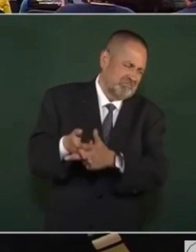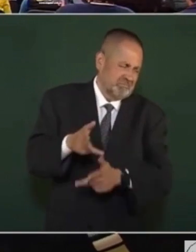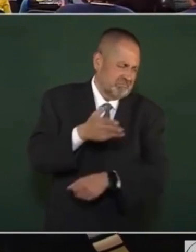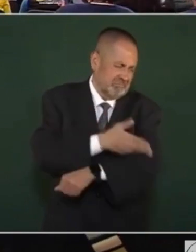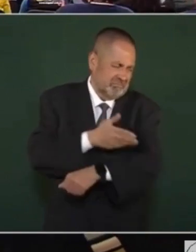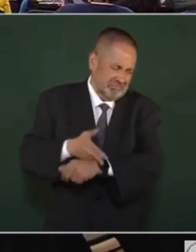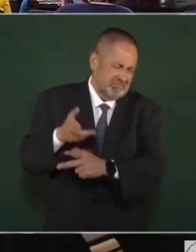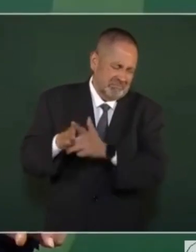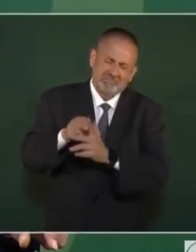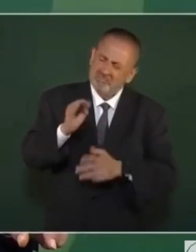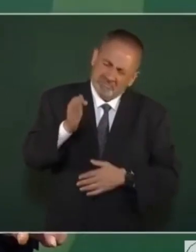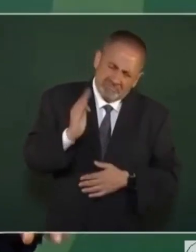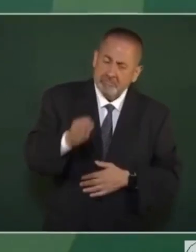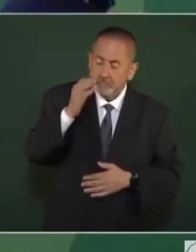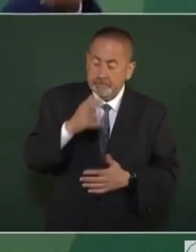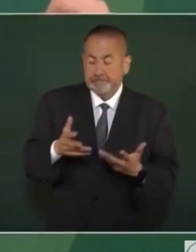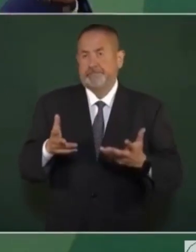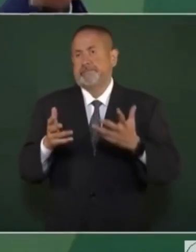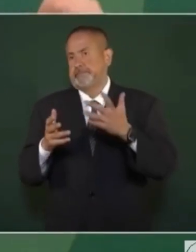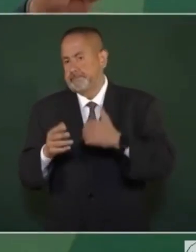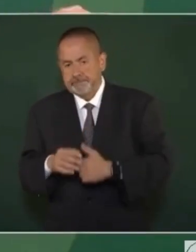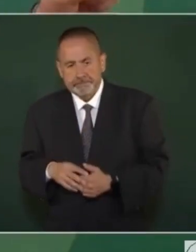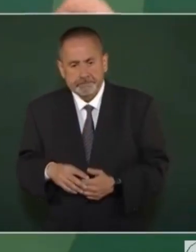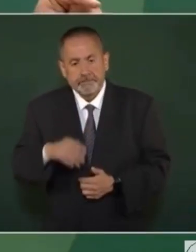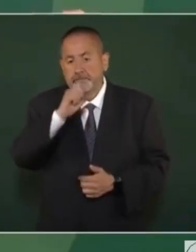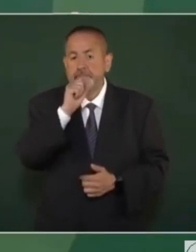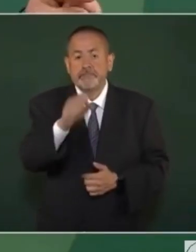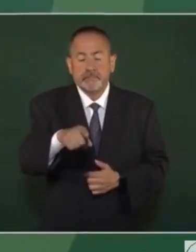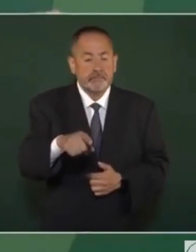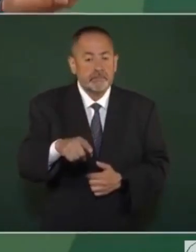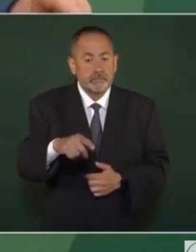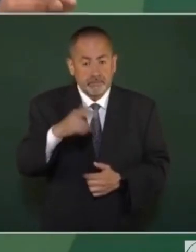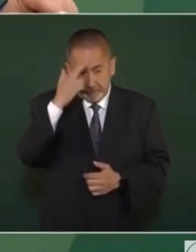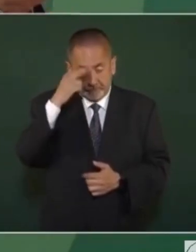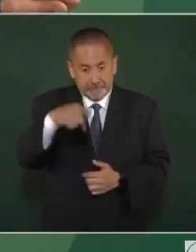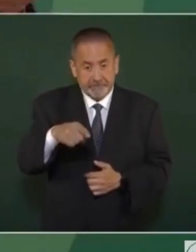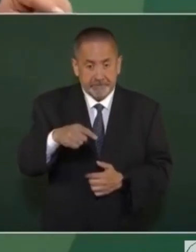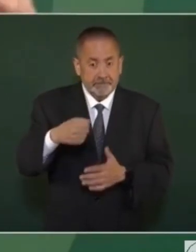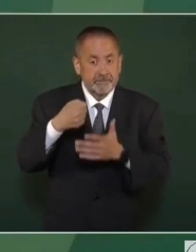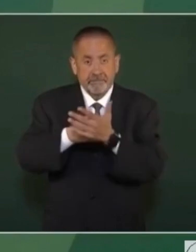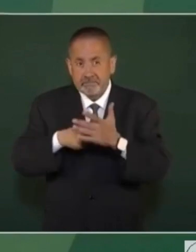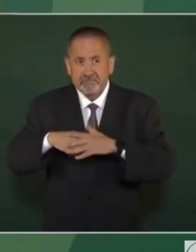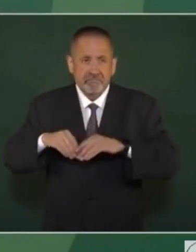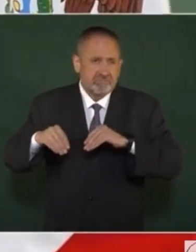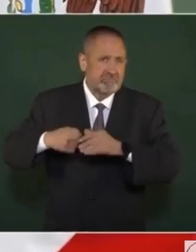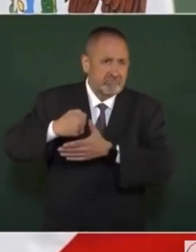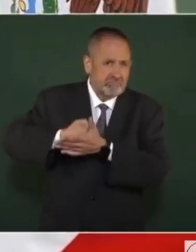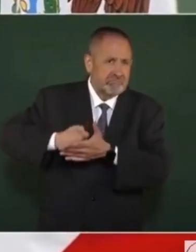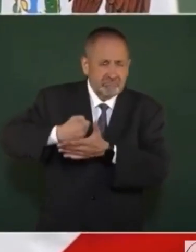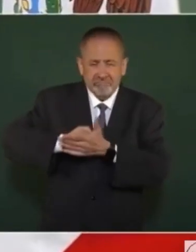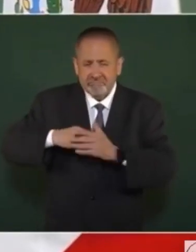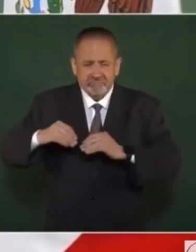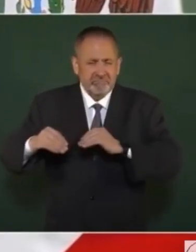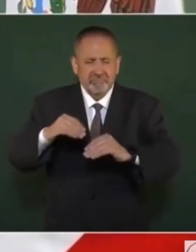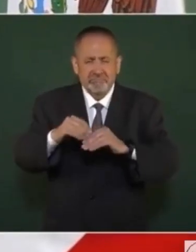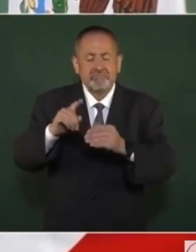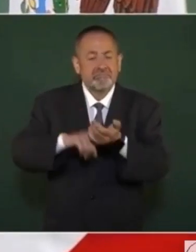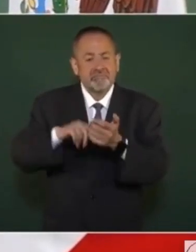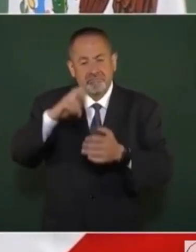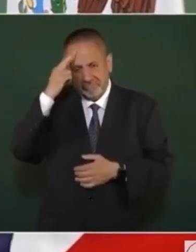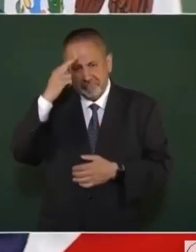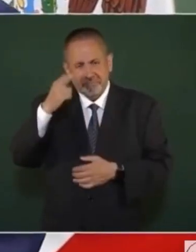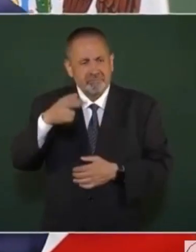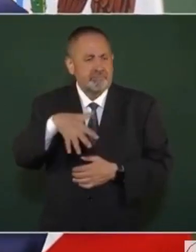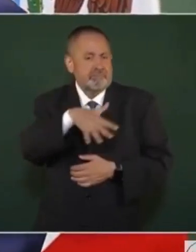Pero también cuando se lleva a cabo un movimiento popular patriótico durante el gobierno del